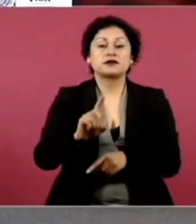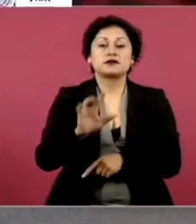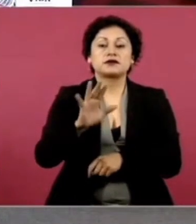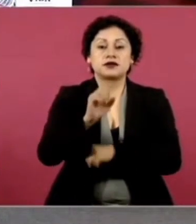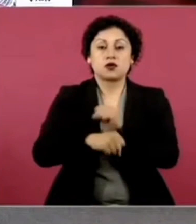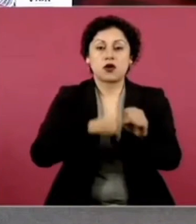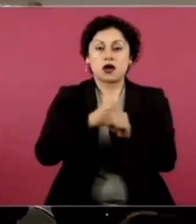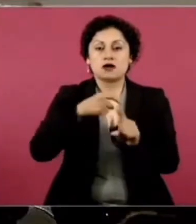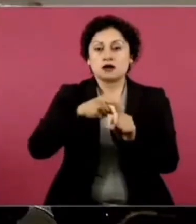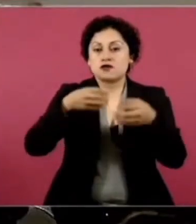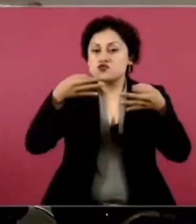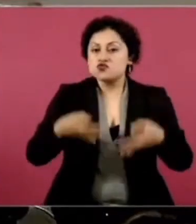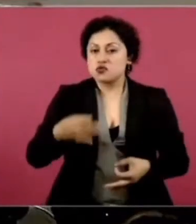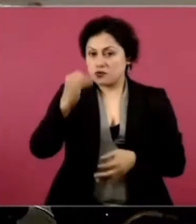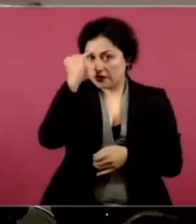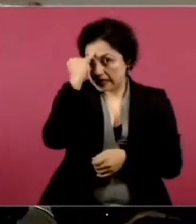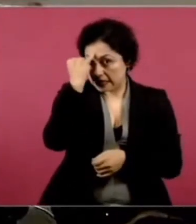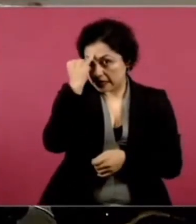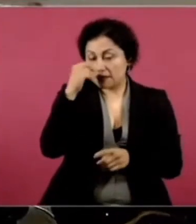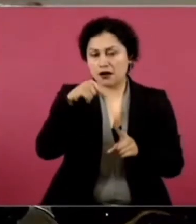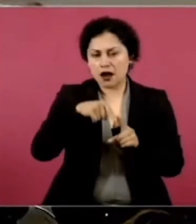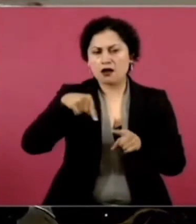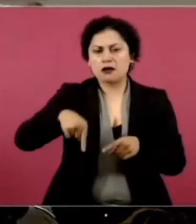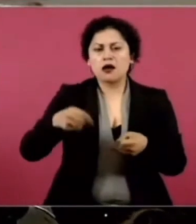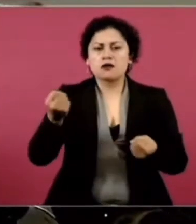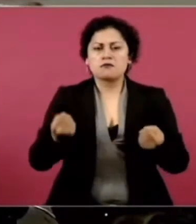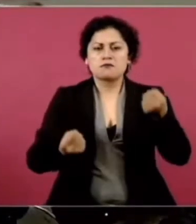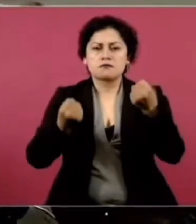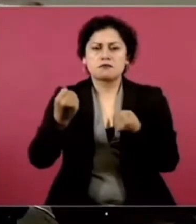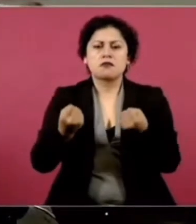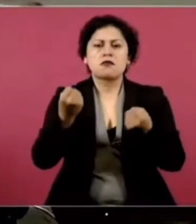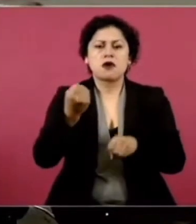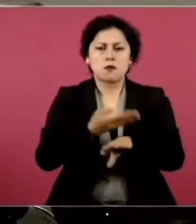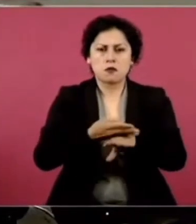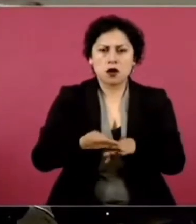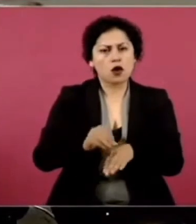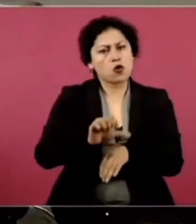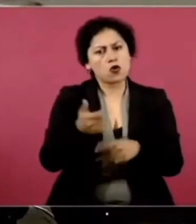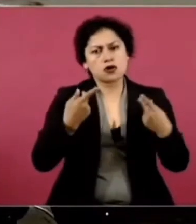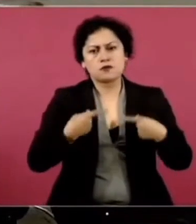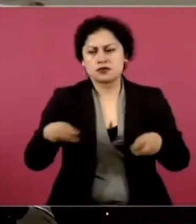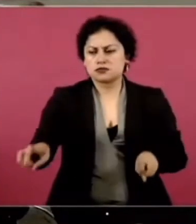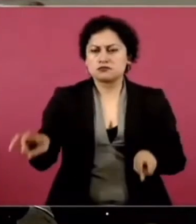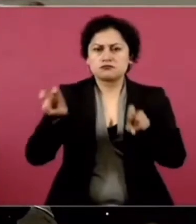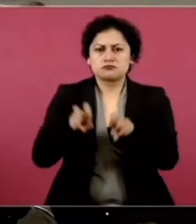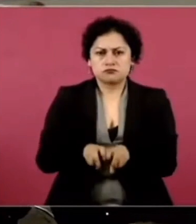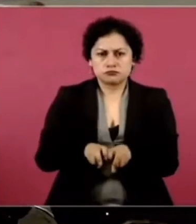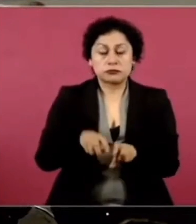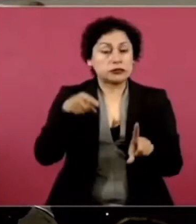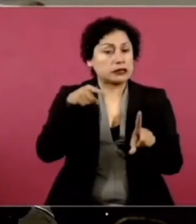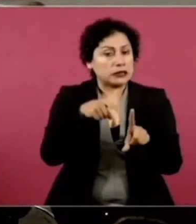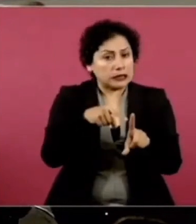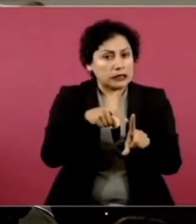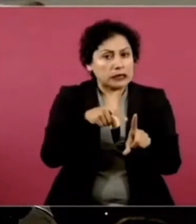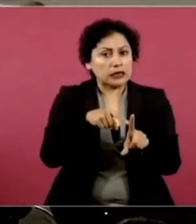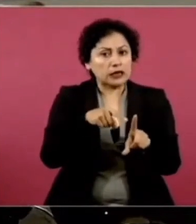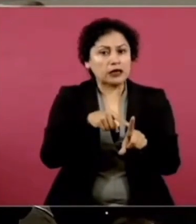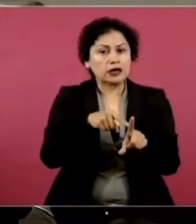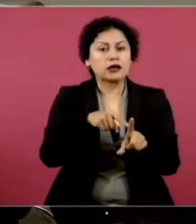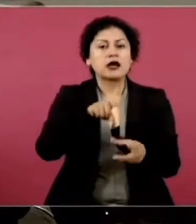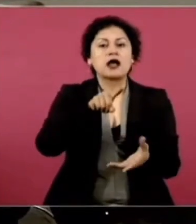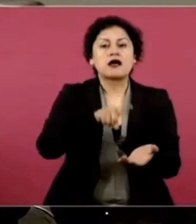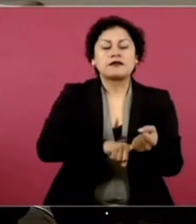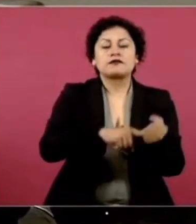originario de la India, viajaba en un automóvil blanco acompañado de otra persona. Él había salido de una casa